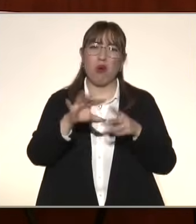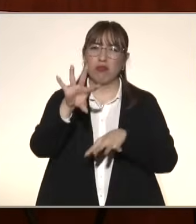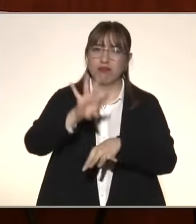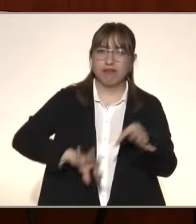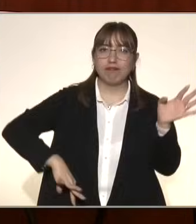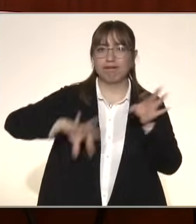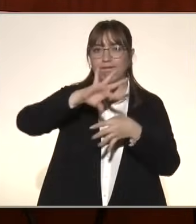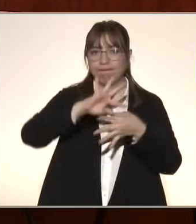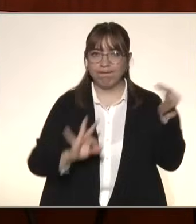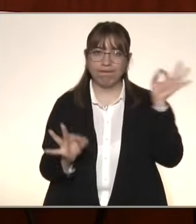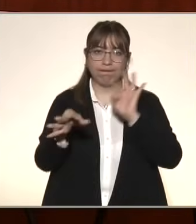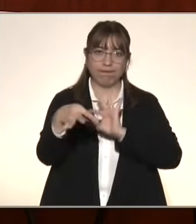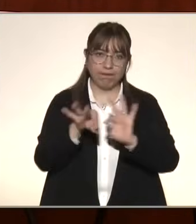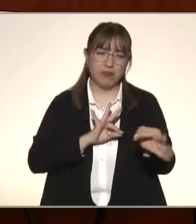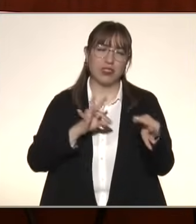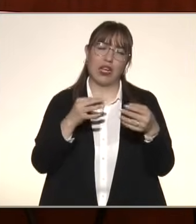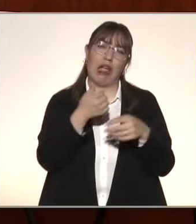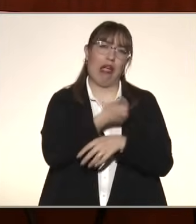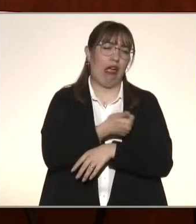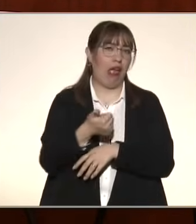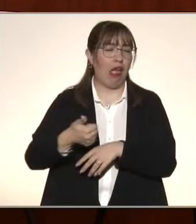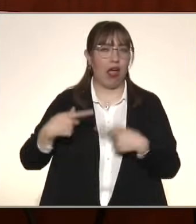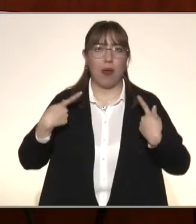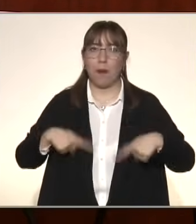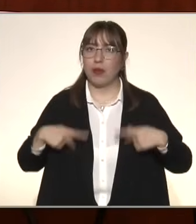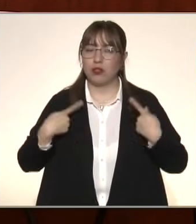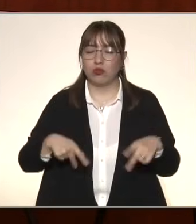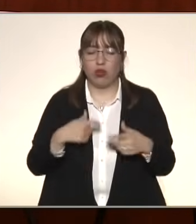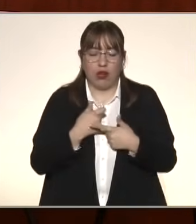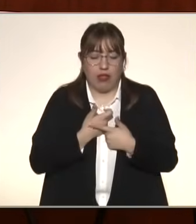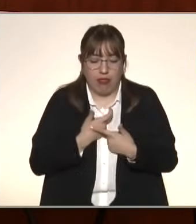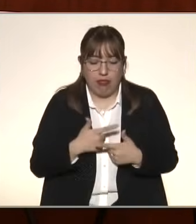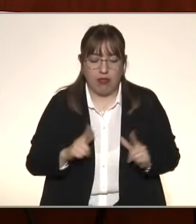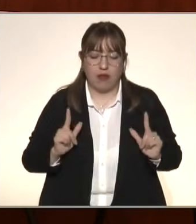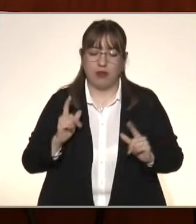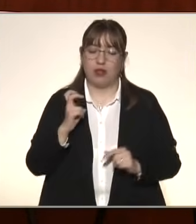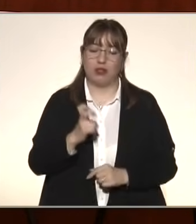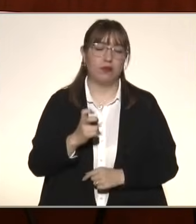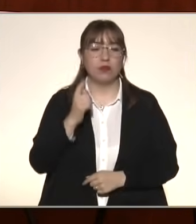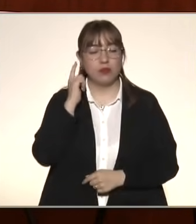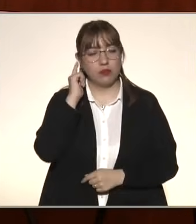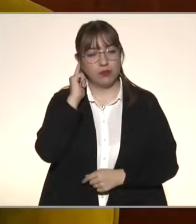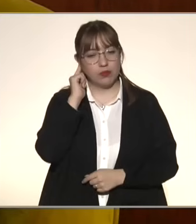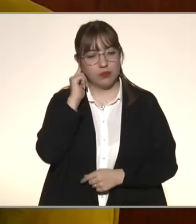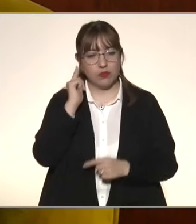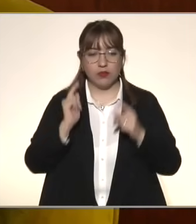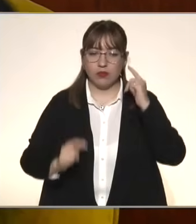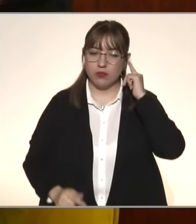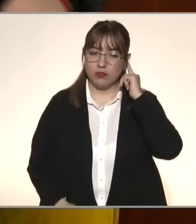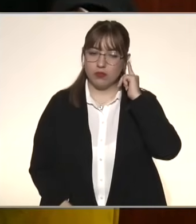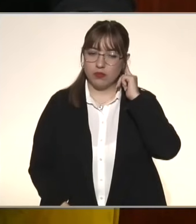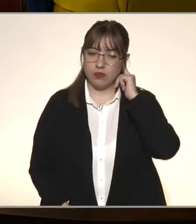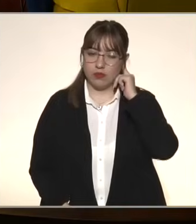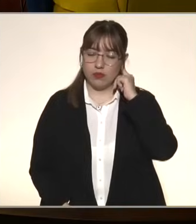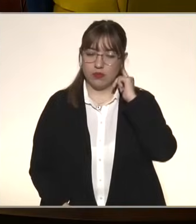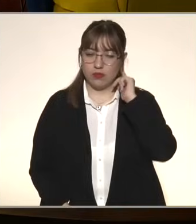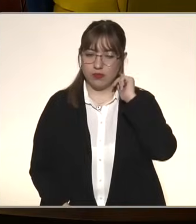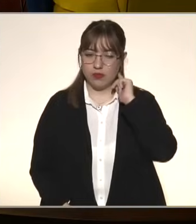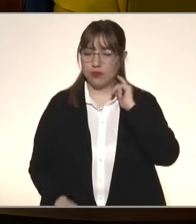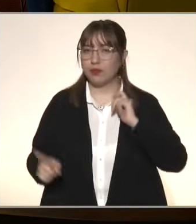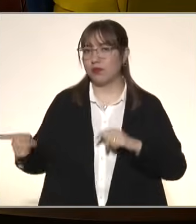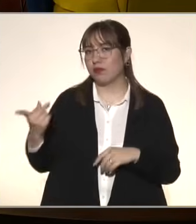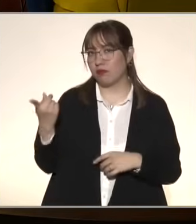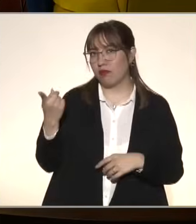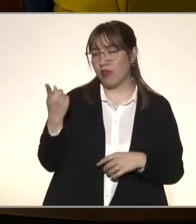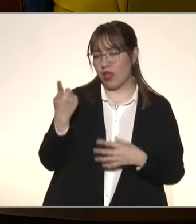será cada quien la intención que le quiera dar a ese ritual. Importantísimo. Y sobre todo también importante